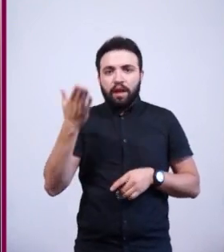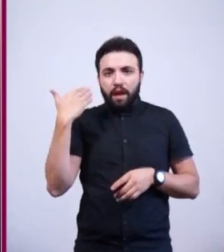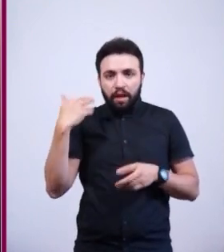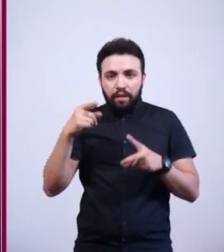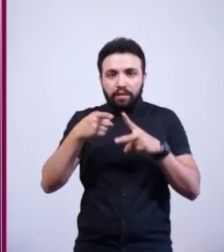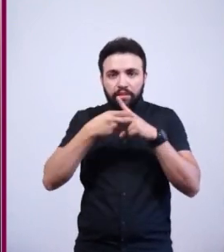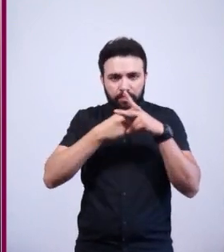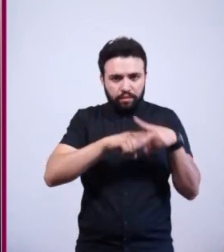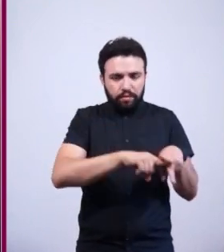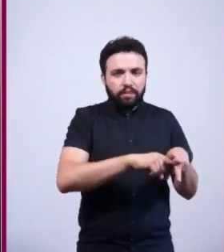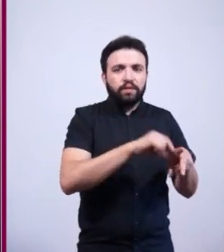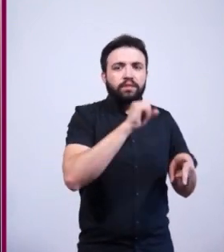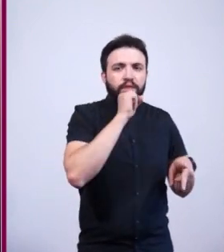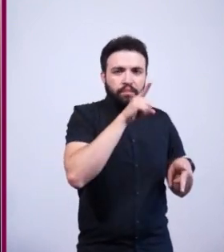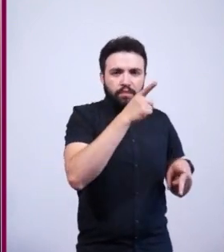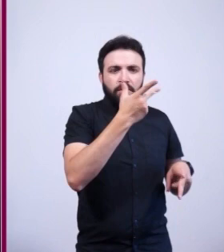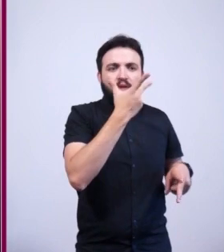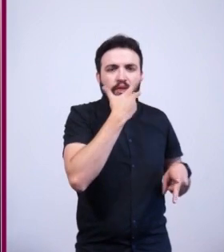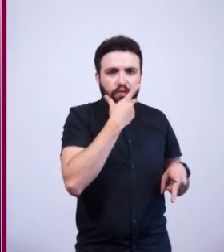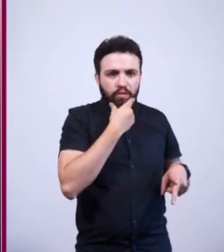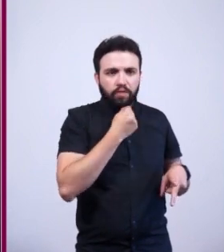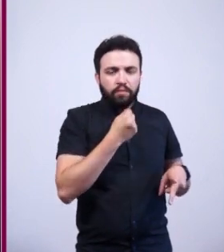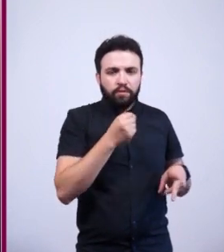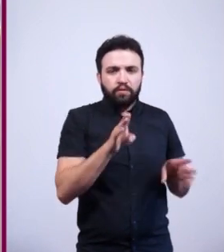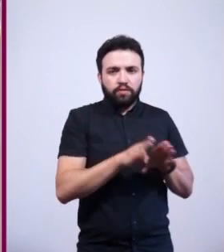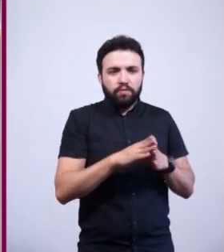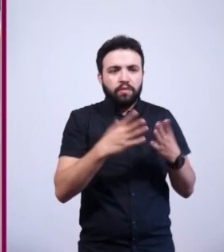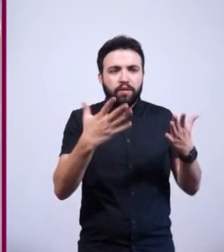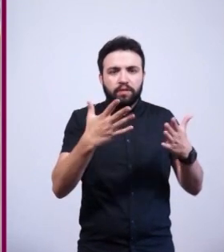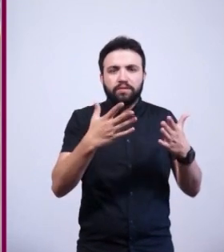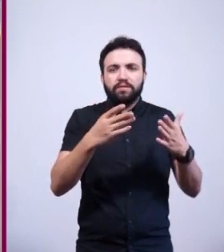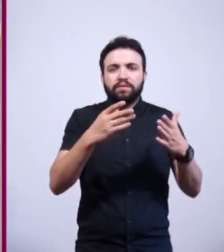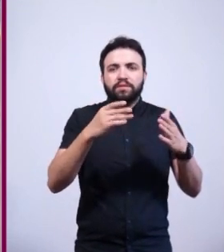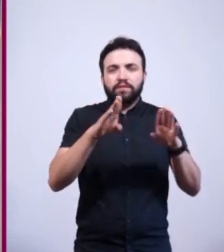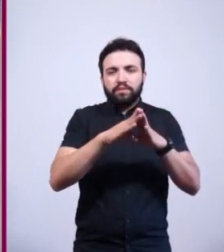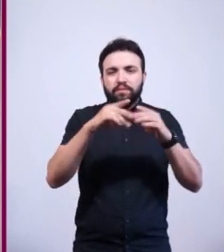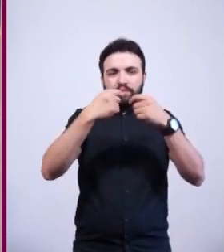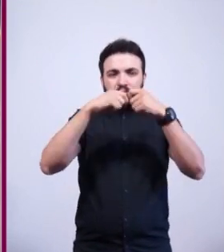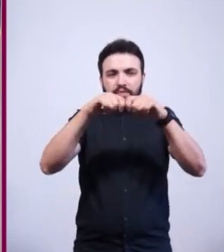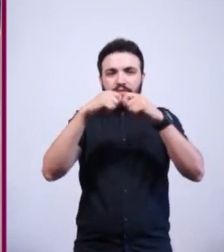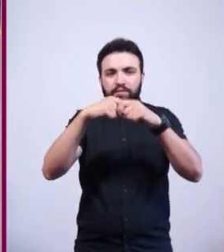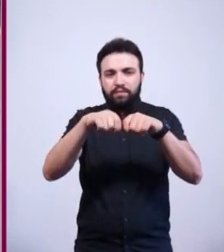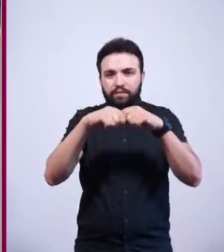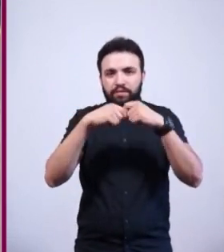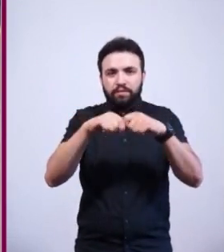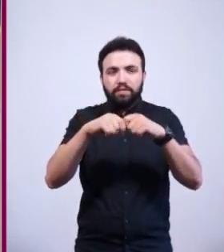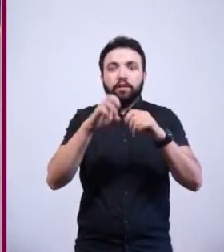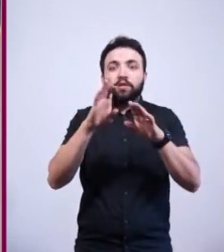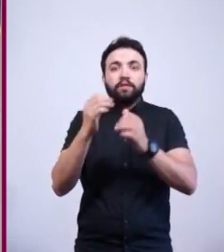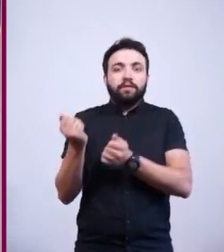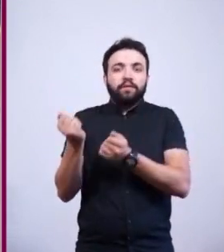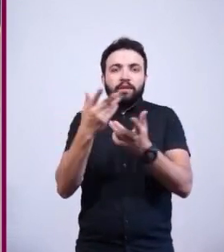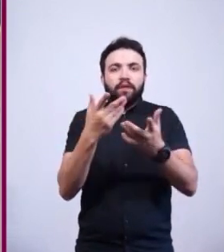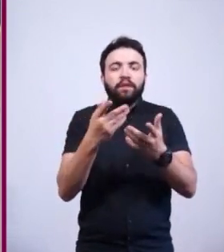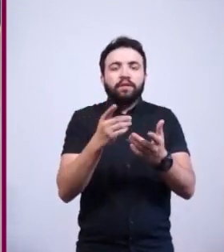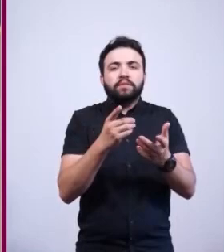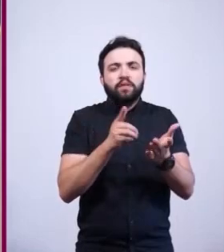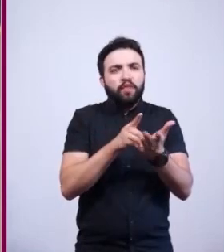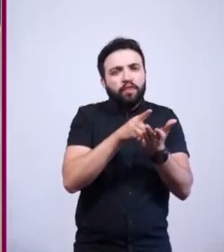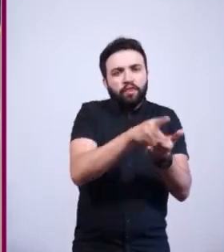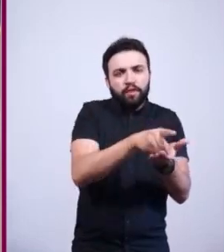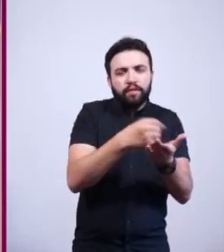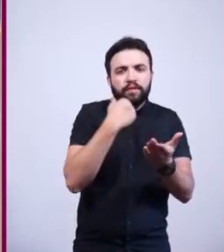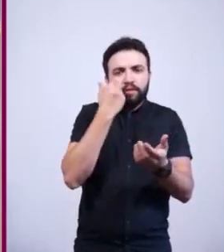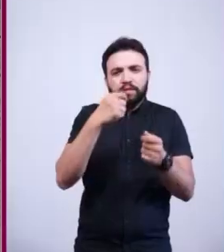invitaban también hombres a hacer piezas textiles con unas madejas de hilos que nos donaron. Y